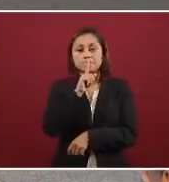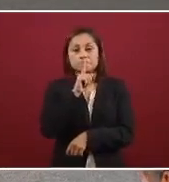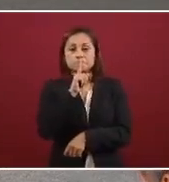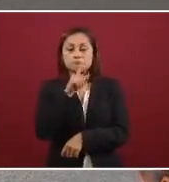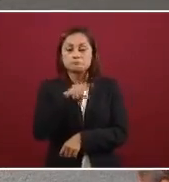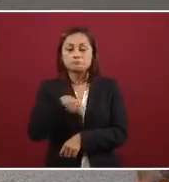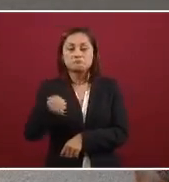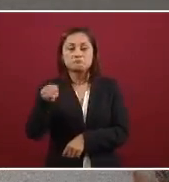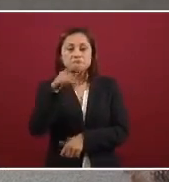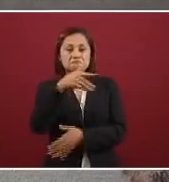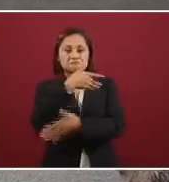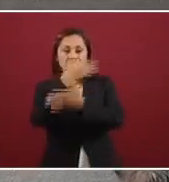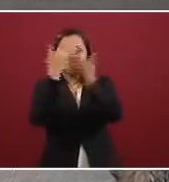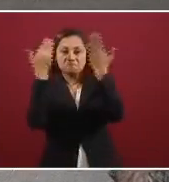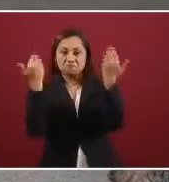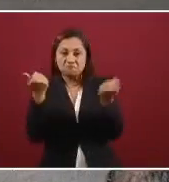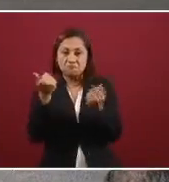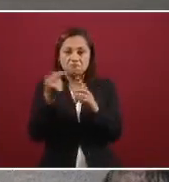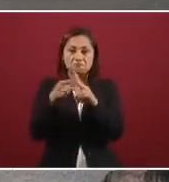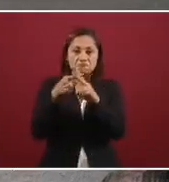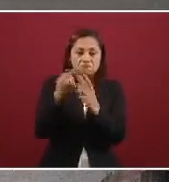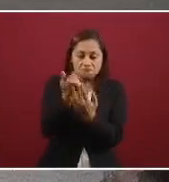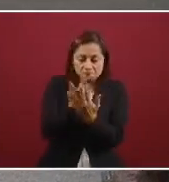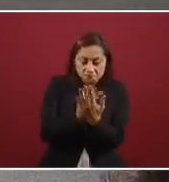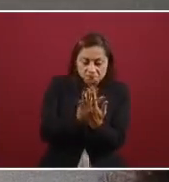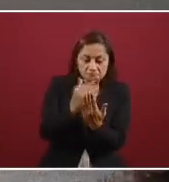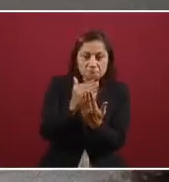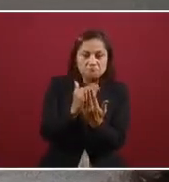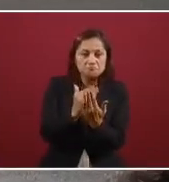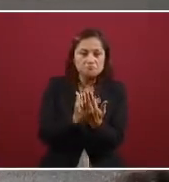presupuesto y cómo se distribuía.